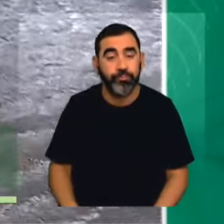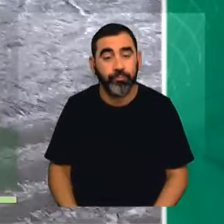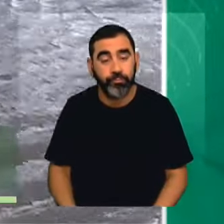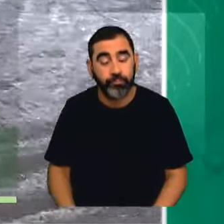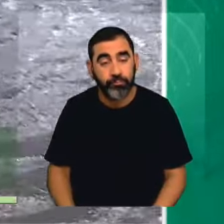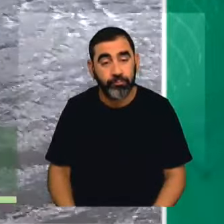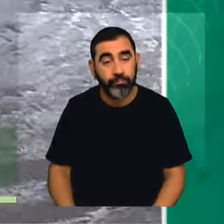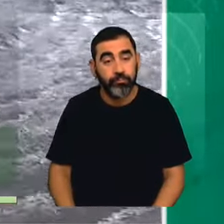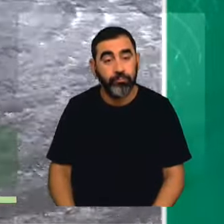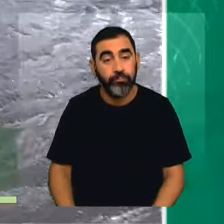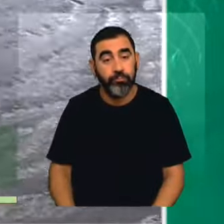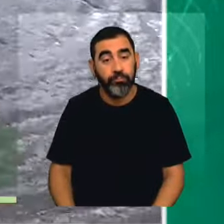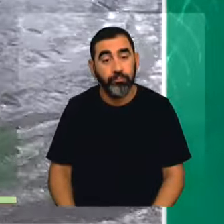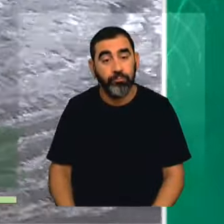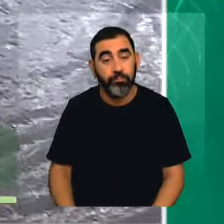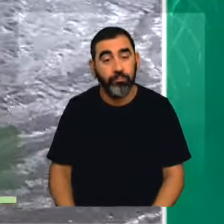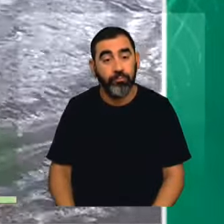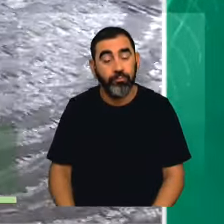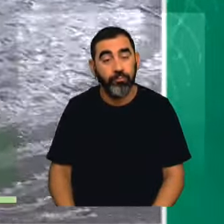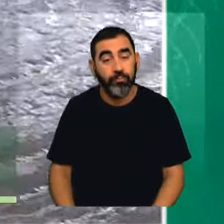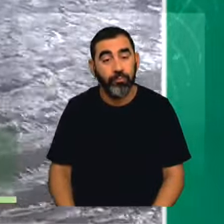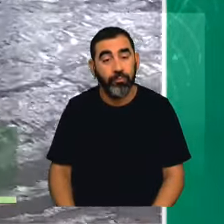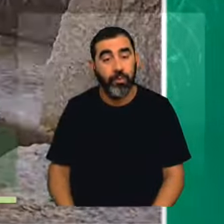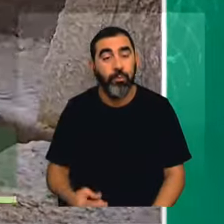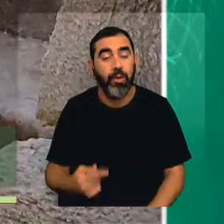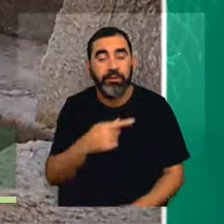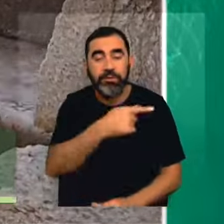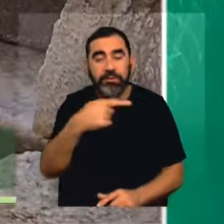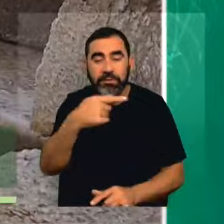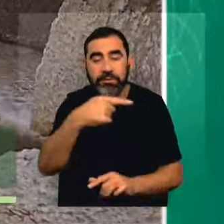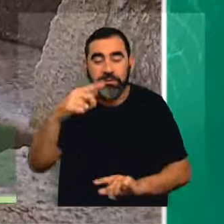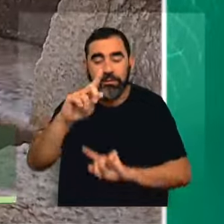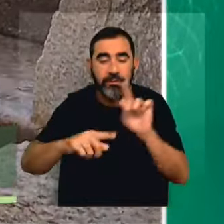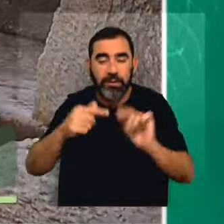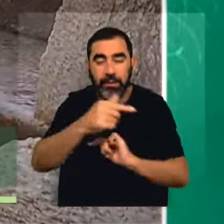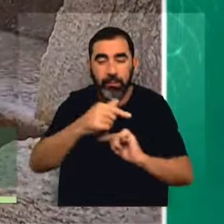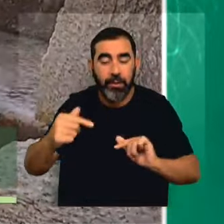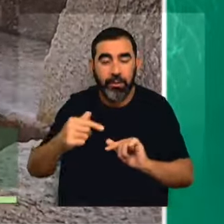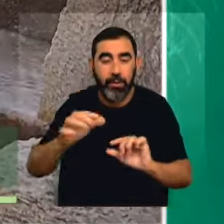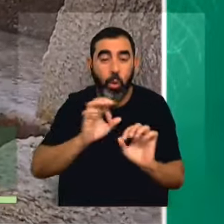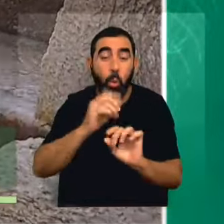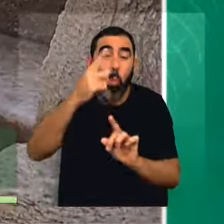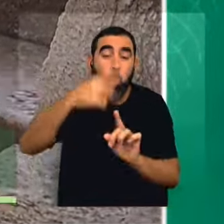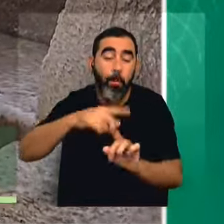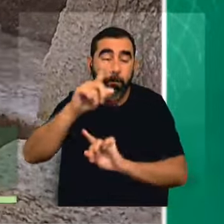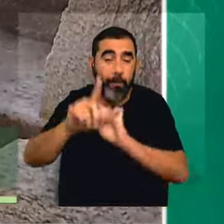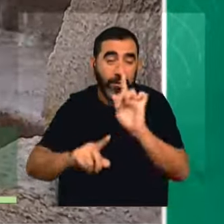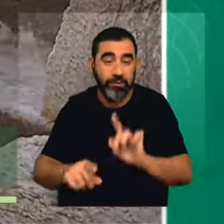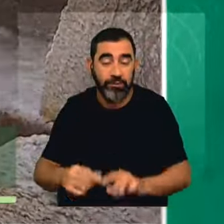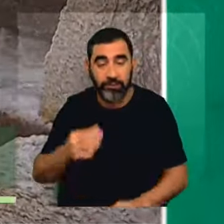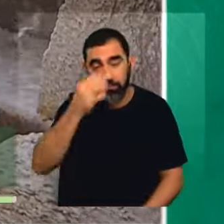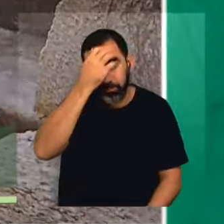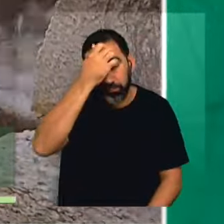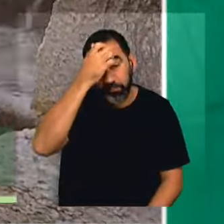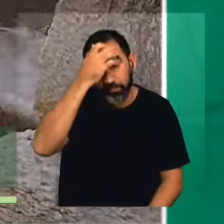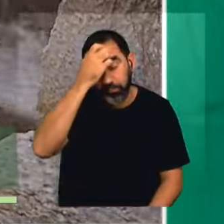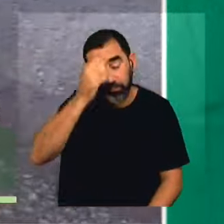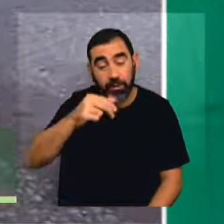trópicos pero ocurre en escalas de semanas varias semanas inclusive un mes entonces